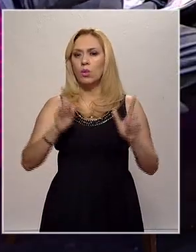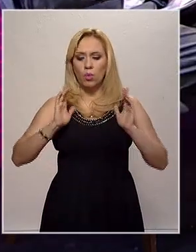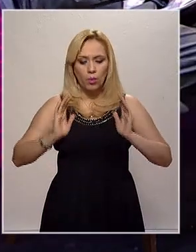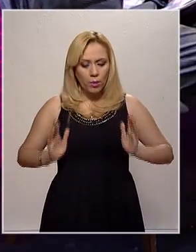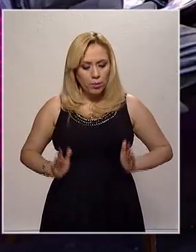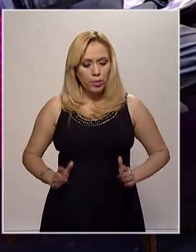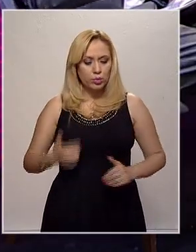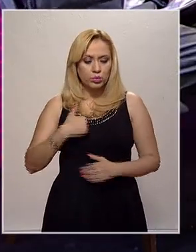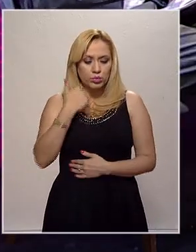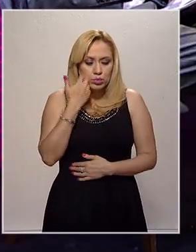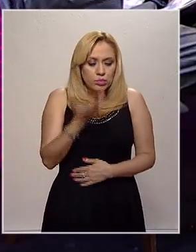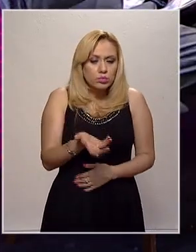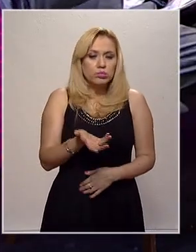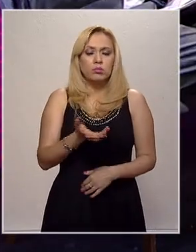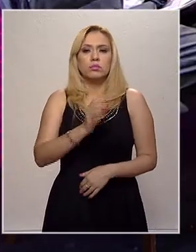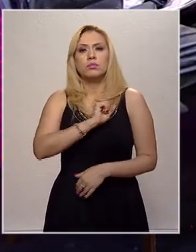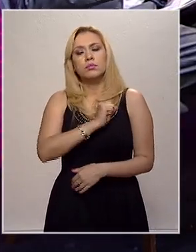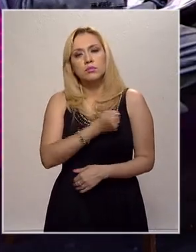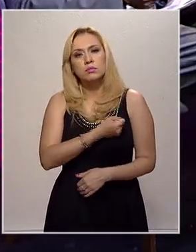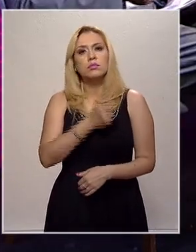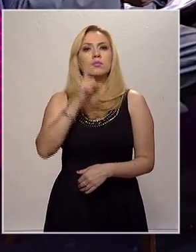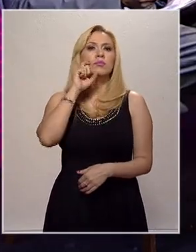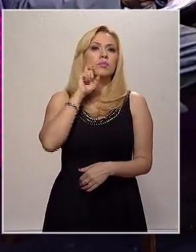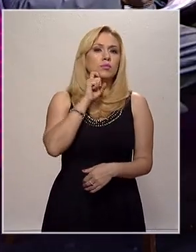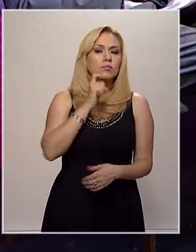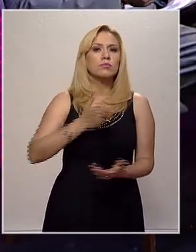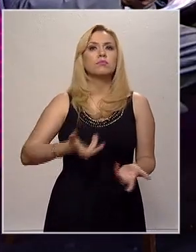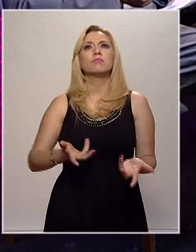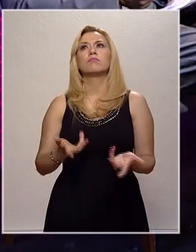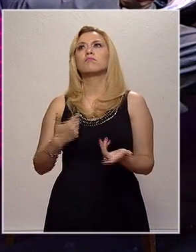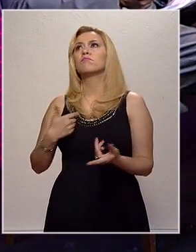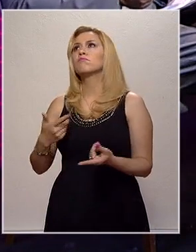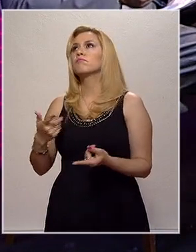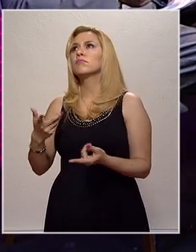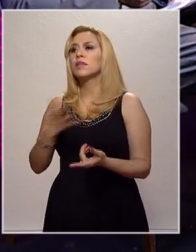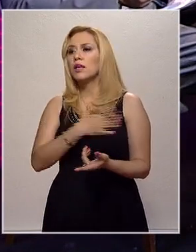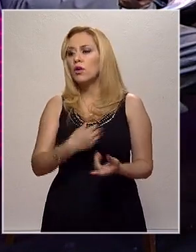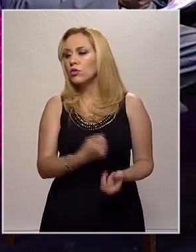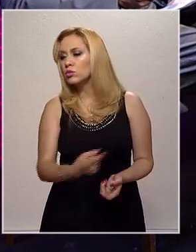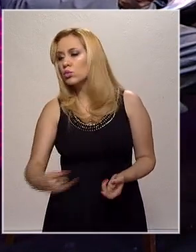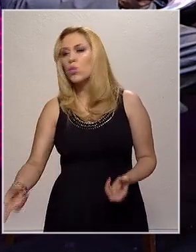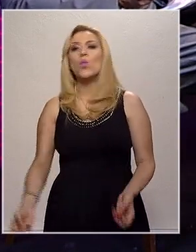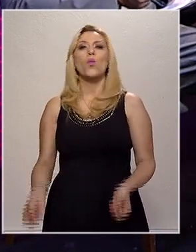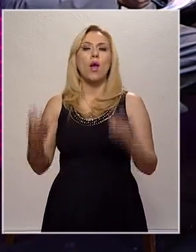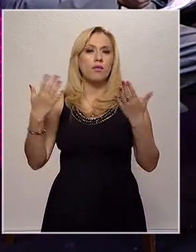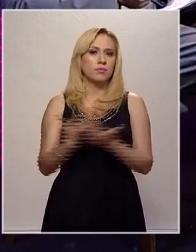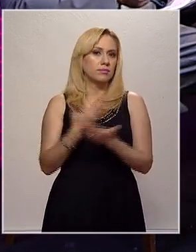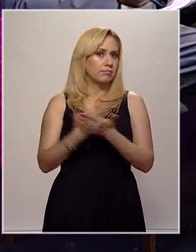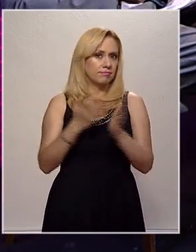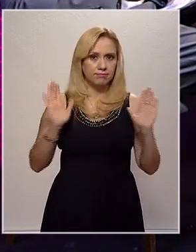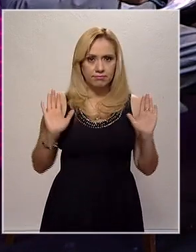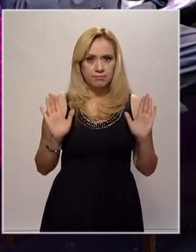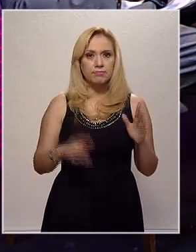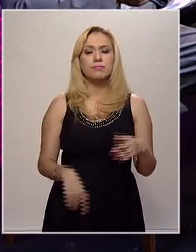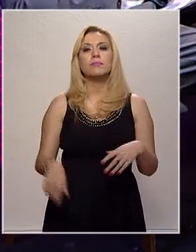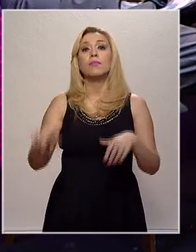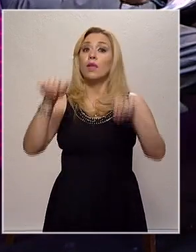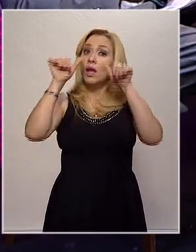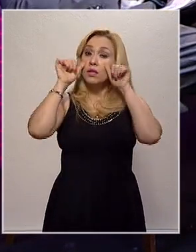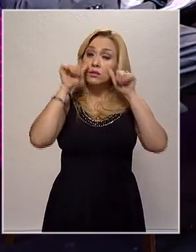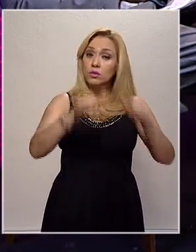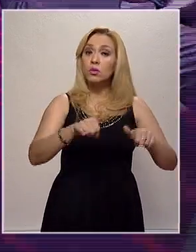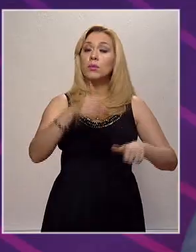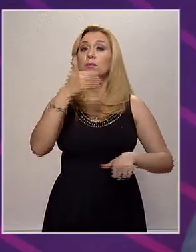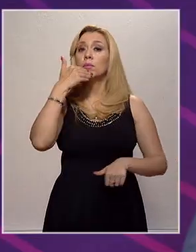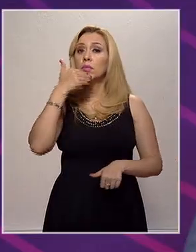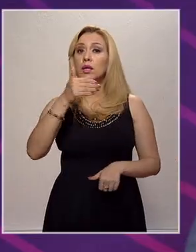cuerpo, salud, sexualidad, número y esparcimiento de los hijos. 5, derecho de las mujeres a recibir atención oportuna y eficaz de